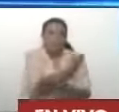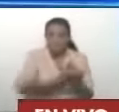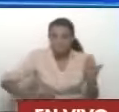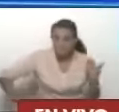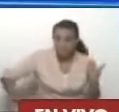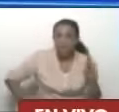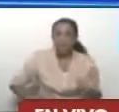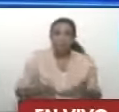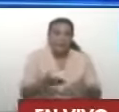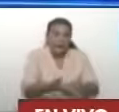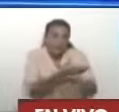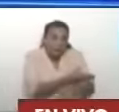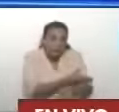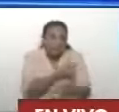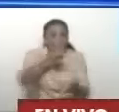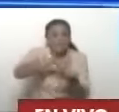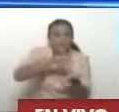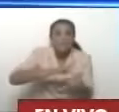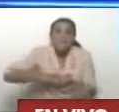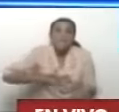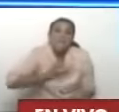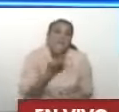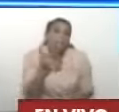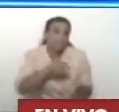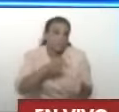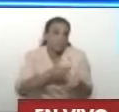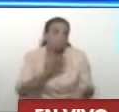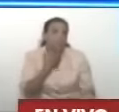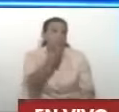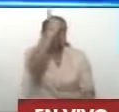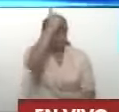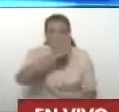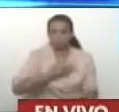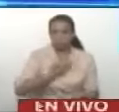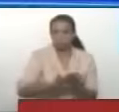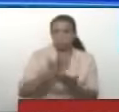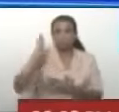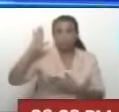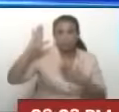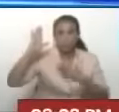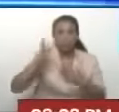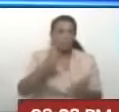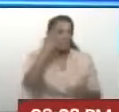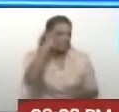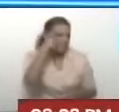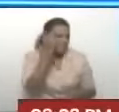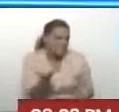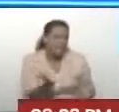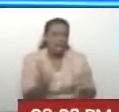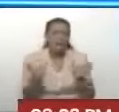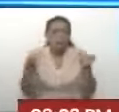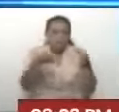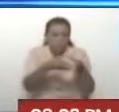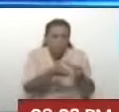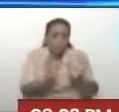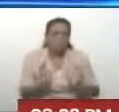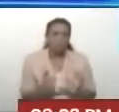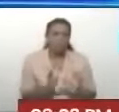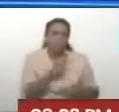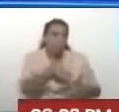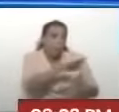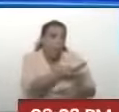presidenciales y precandidatos participantes hicieron propuestas de fechas, de organización,